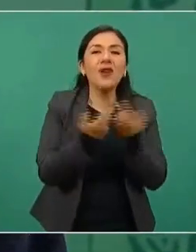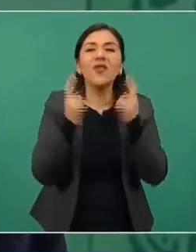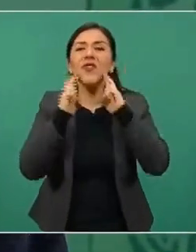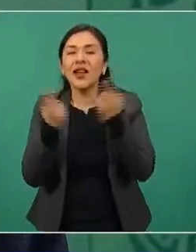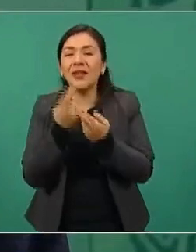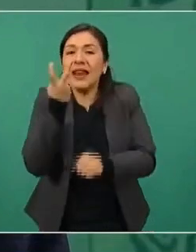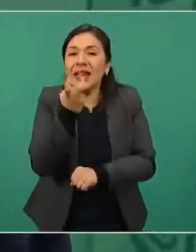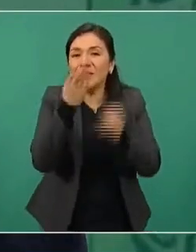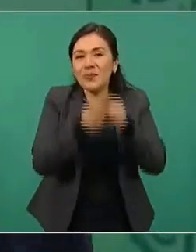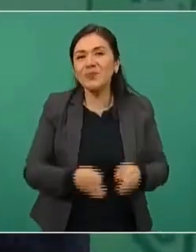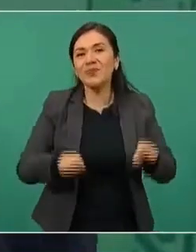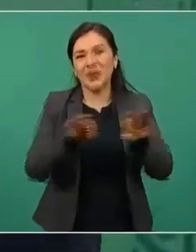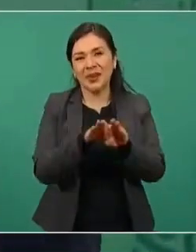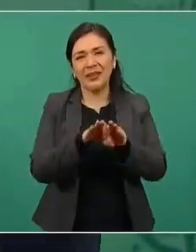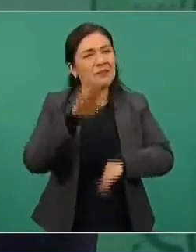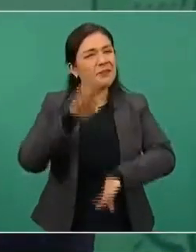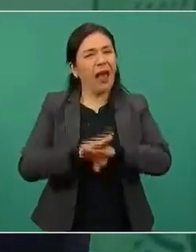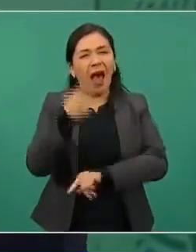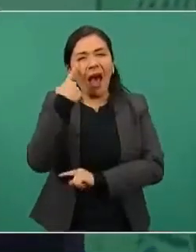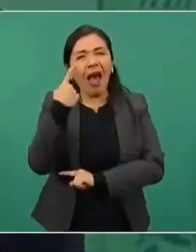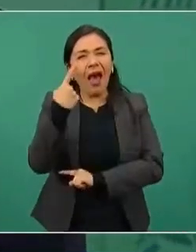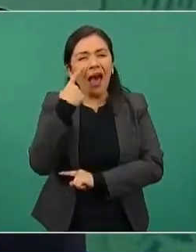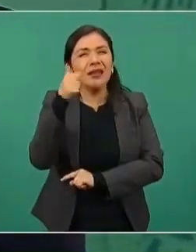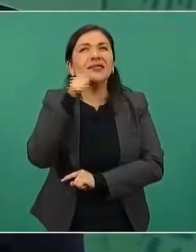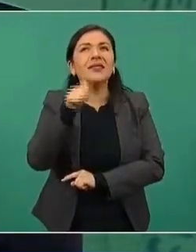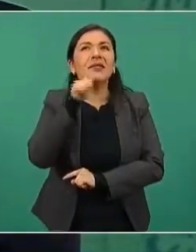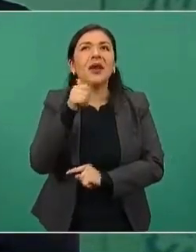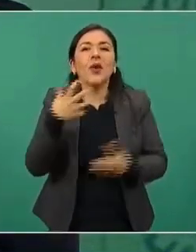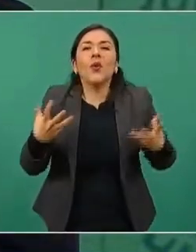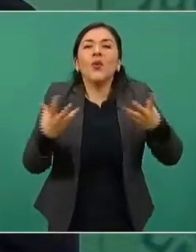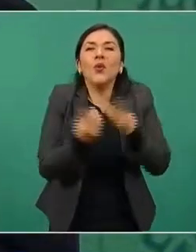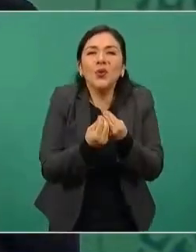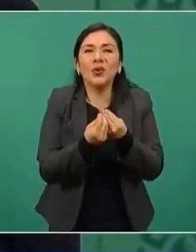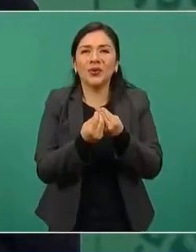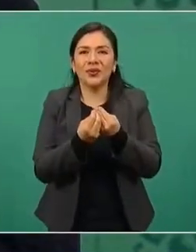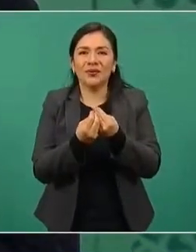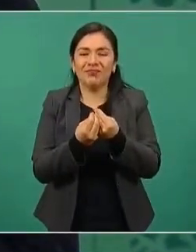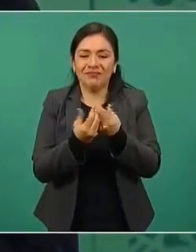fundamentalmente, porque es cuando nos reunimos.